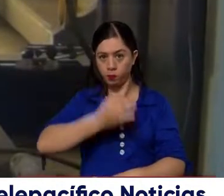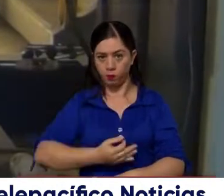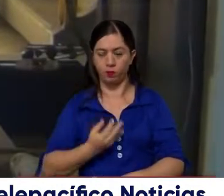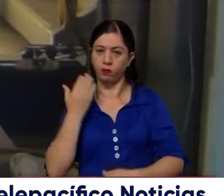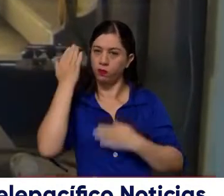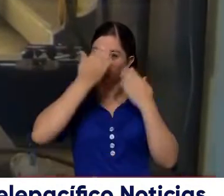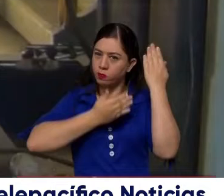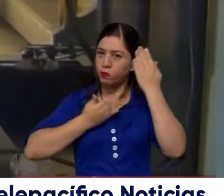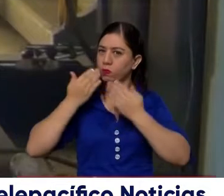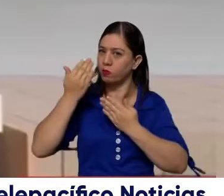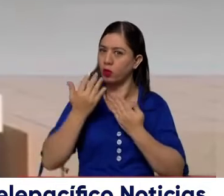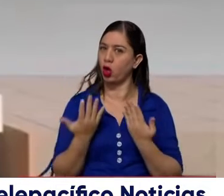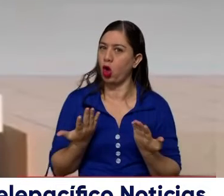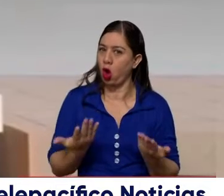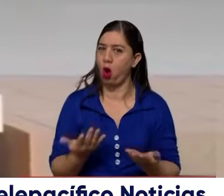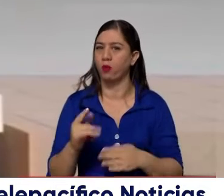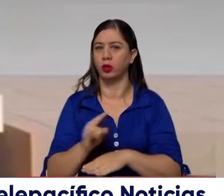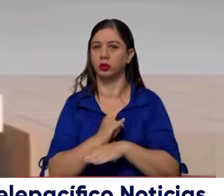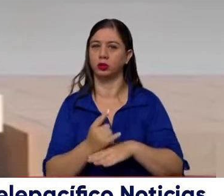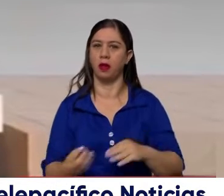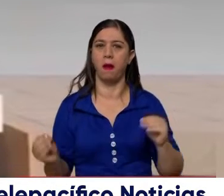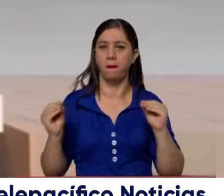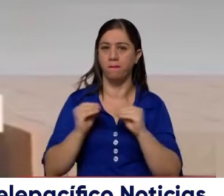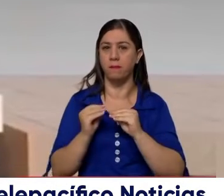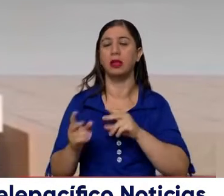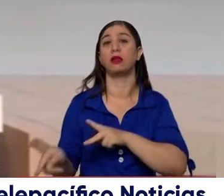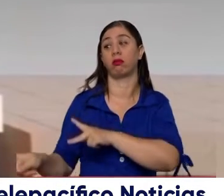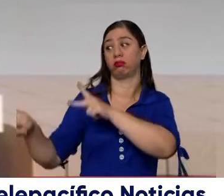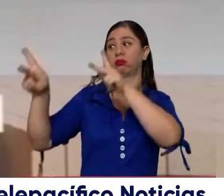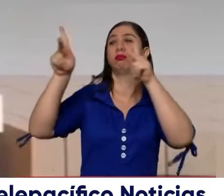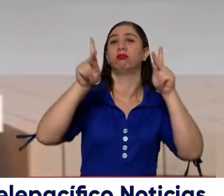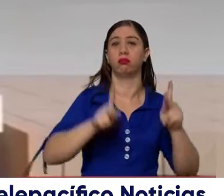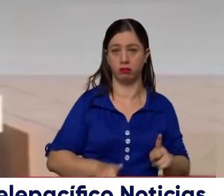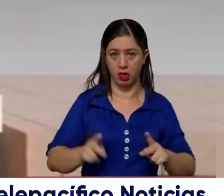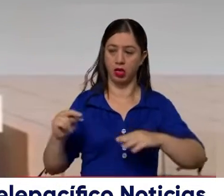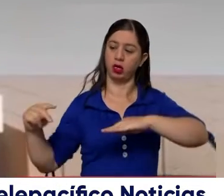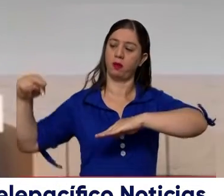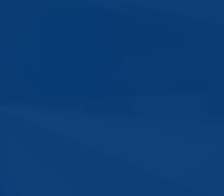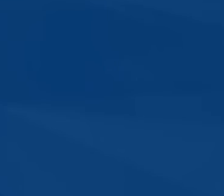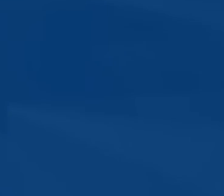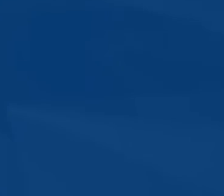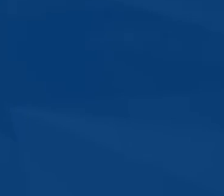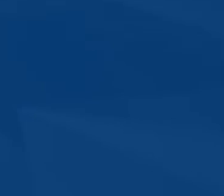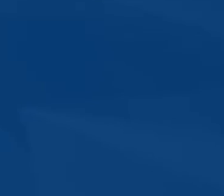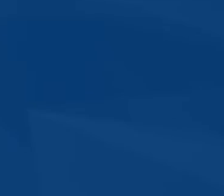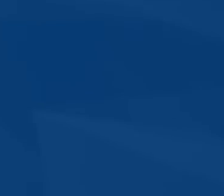para evaluar incluso su uso para reforzar puentes vehiculares y peatonales.